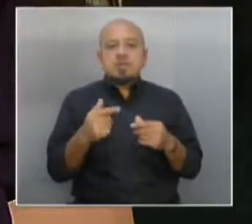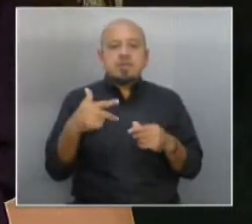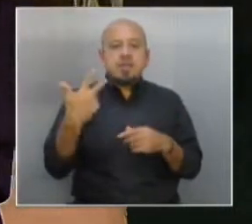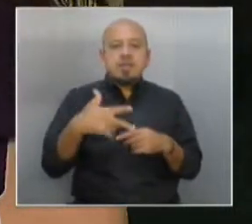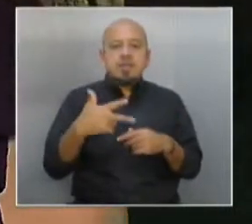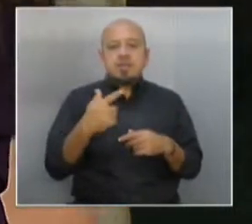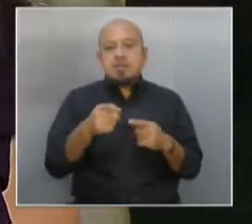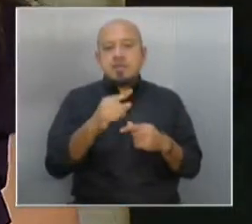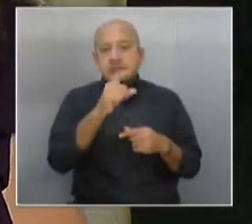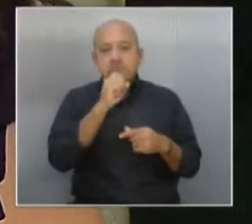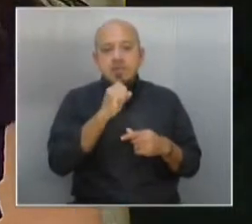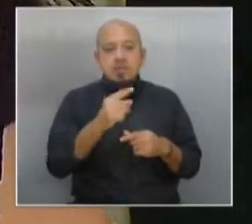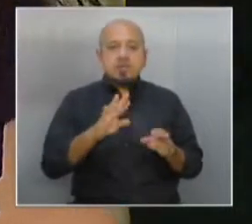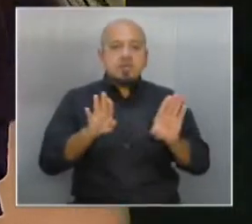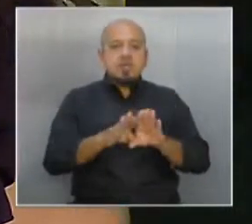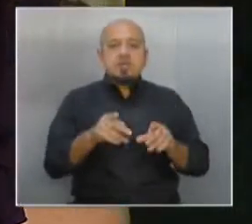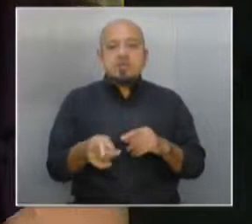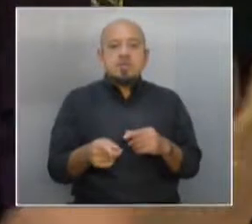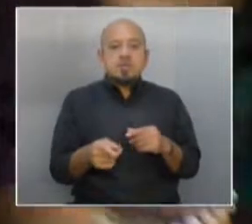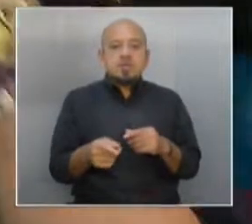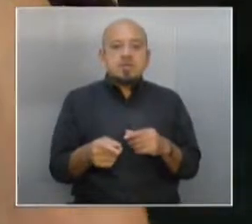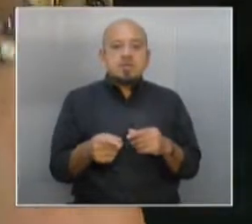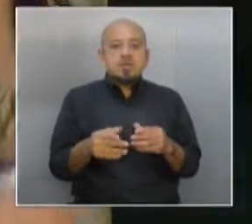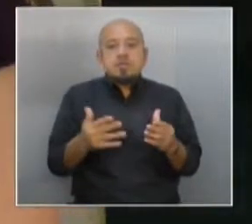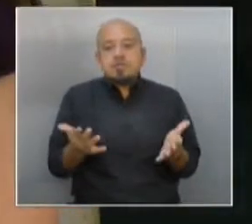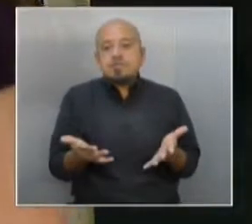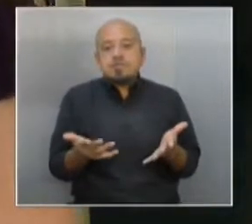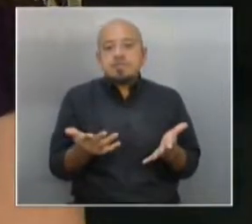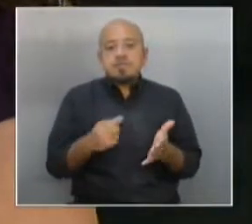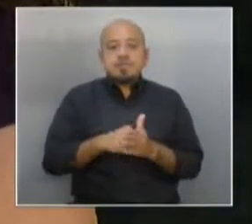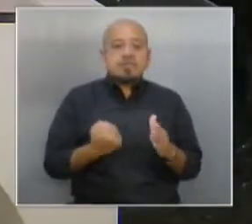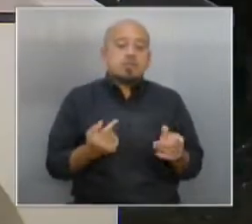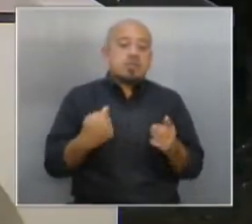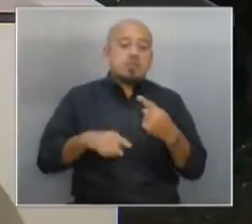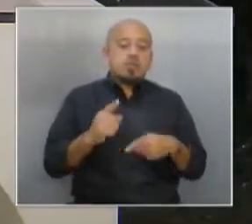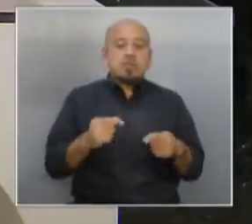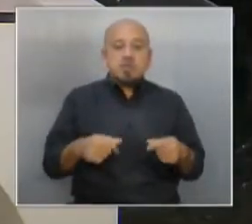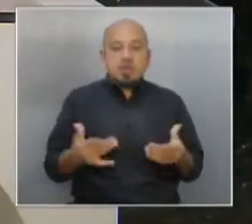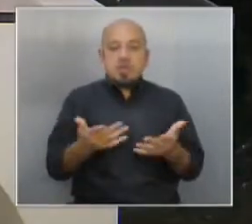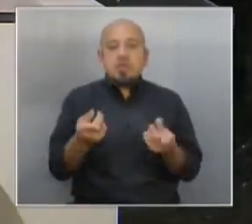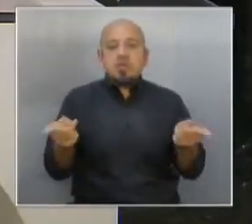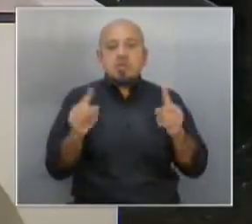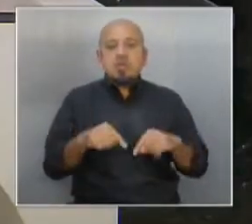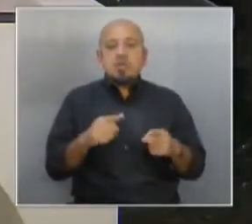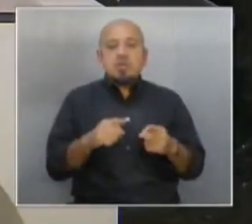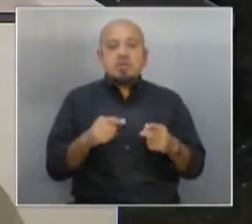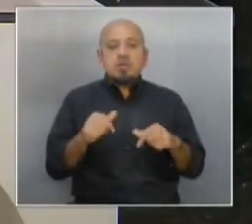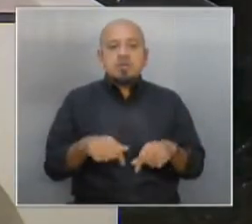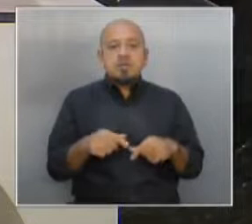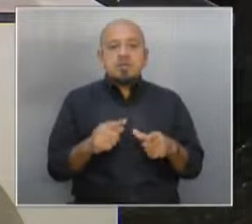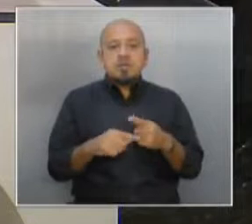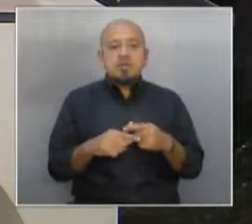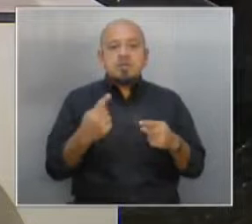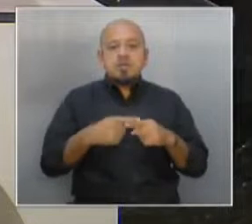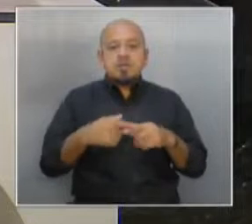cerró todo, la fecha quedó en stand-by y suspendida en el aire. y ahora se recupera para este día que va a ser una